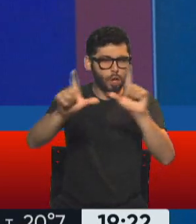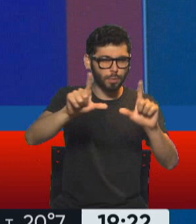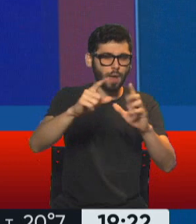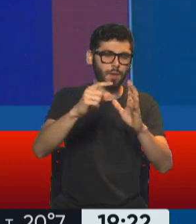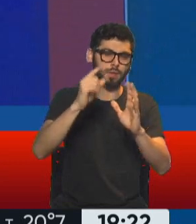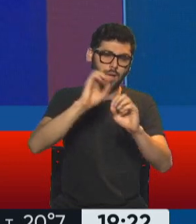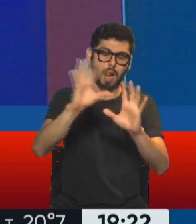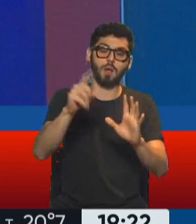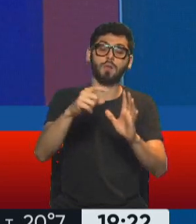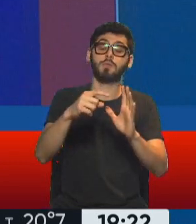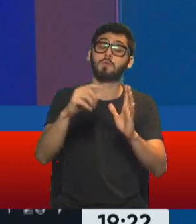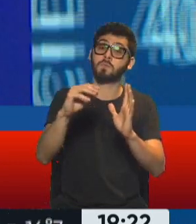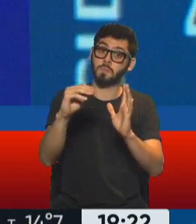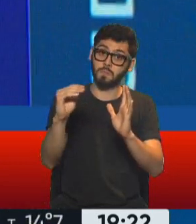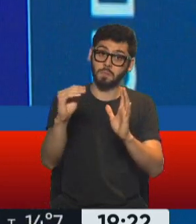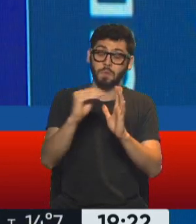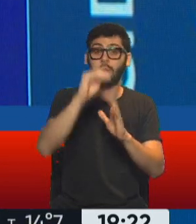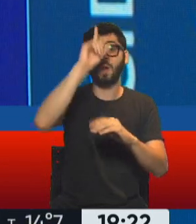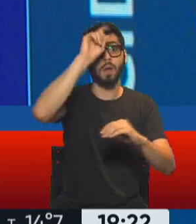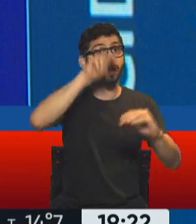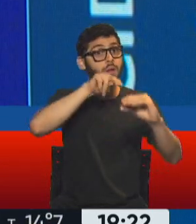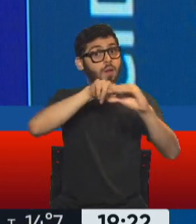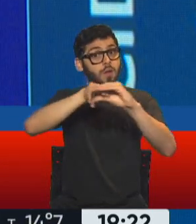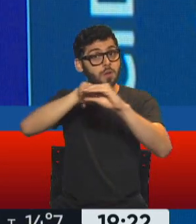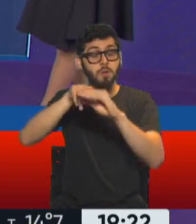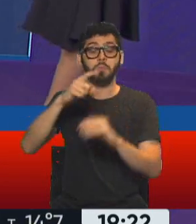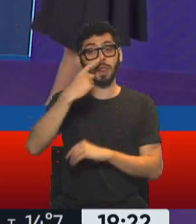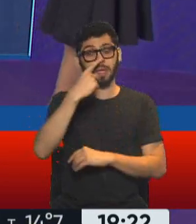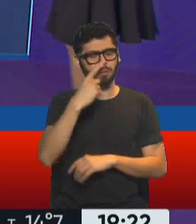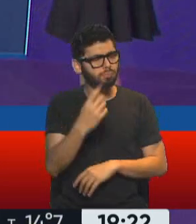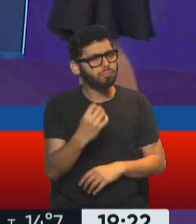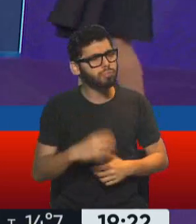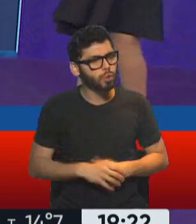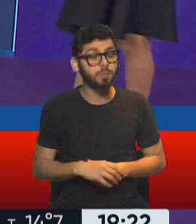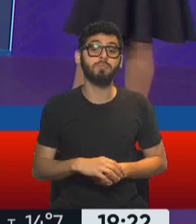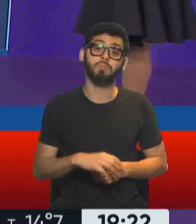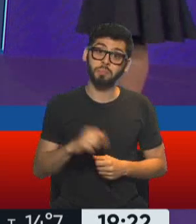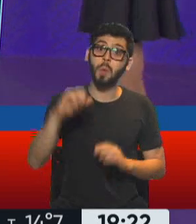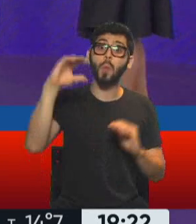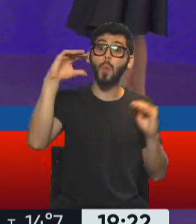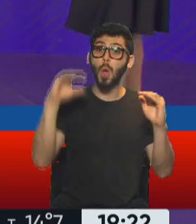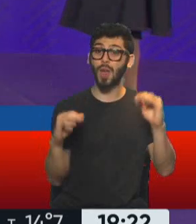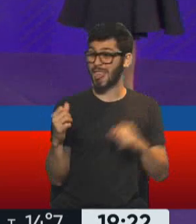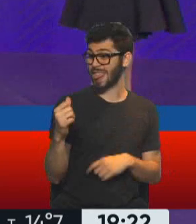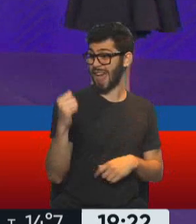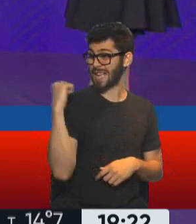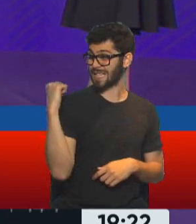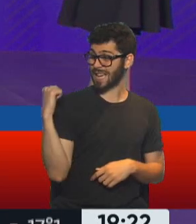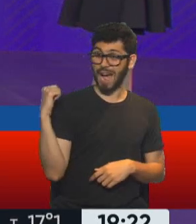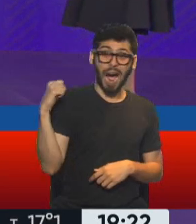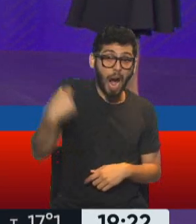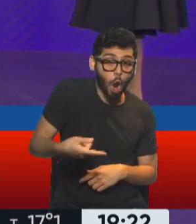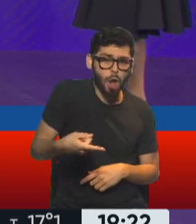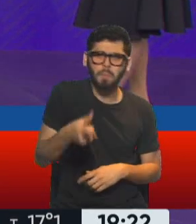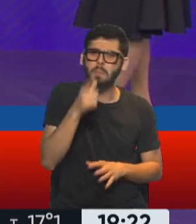gráfico, el número de camas de terapia intensiva. ¿Por qué, doctor? El número de camas de terapia intensiva viene bajando. De ayer a hoy subió